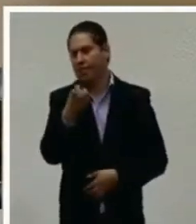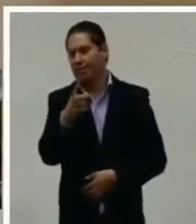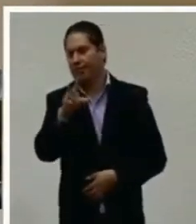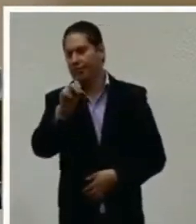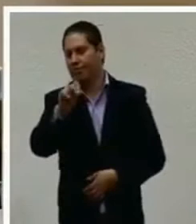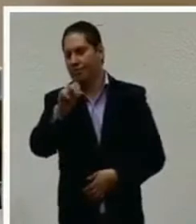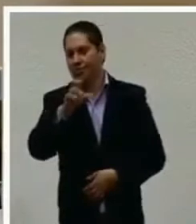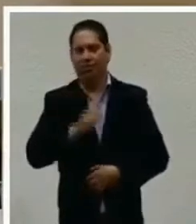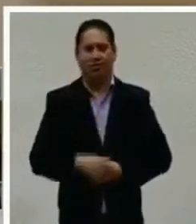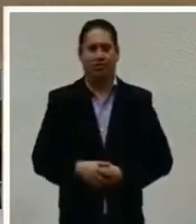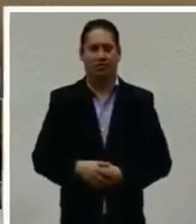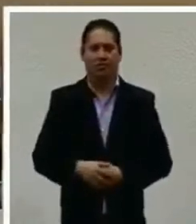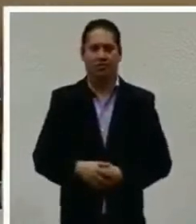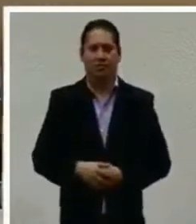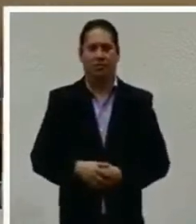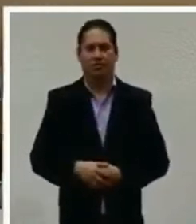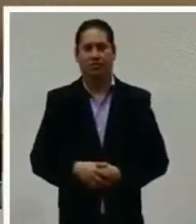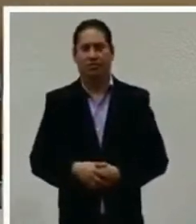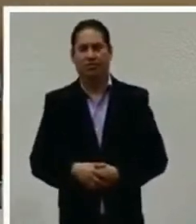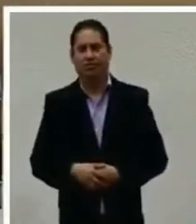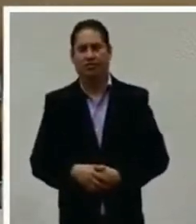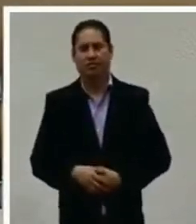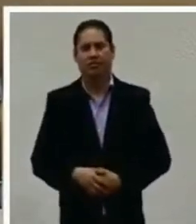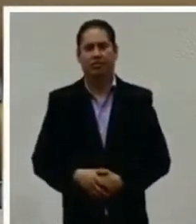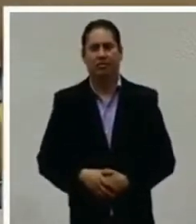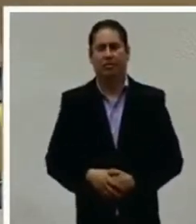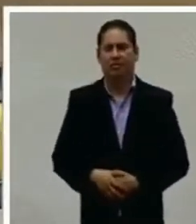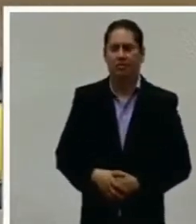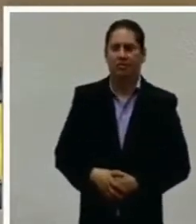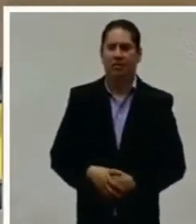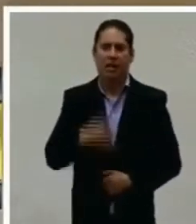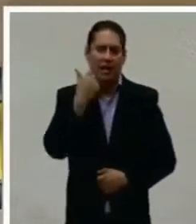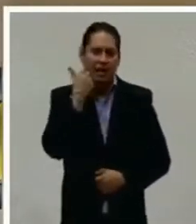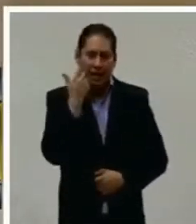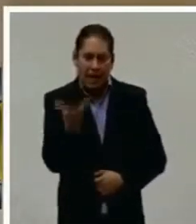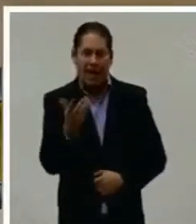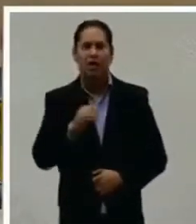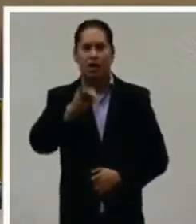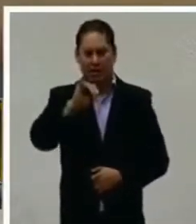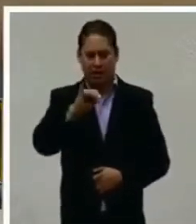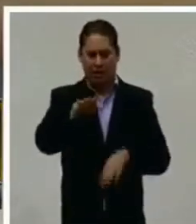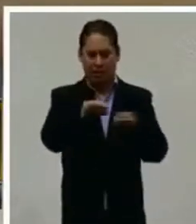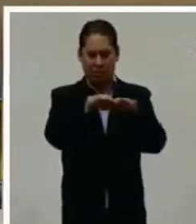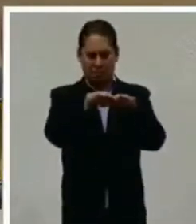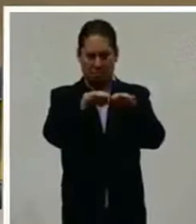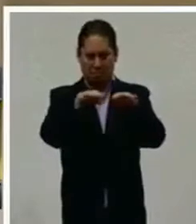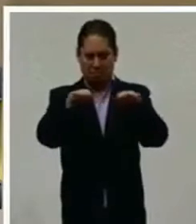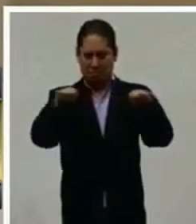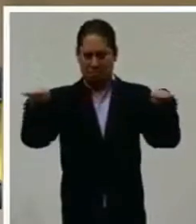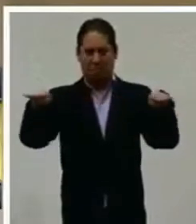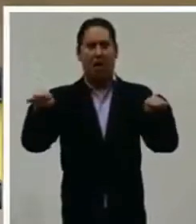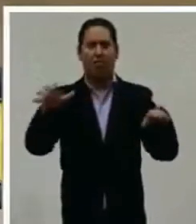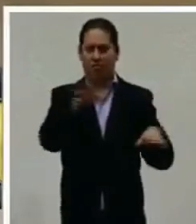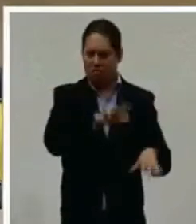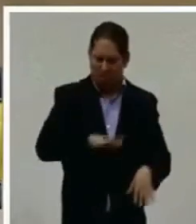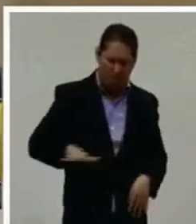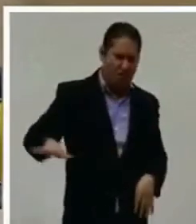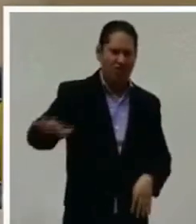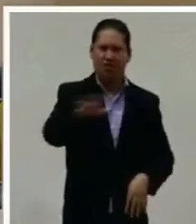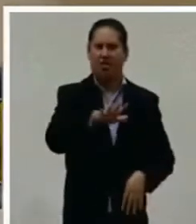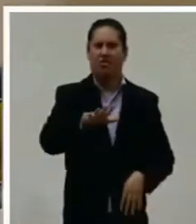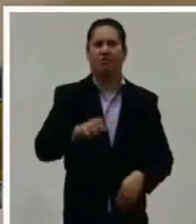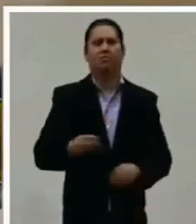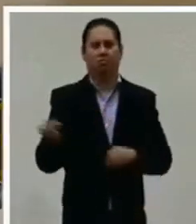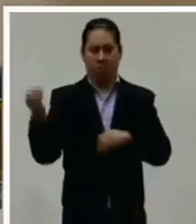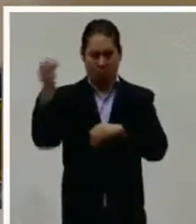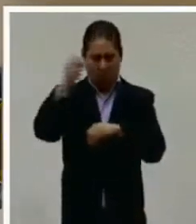piso parejo, por supuesto que no, por supuesto que va a haber piso parejo, tan es así que se aplica